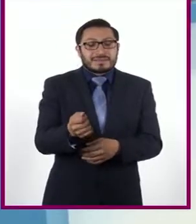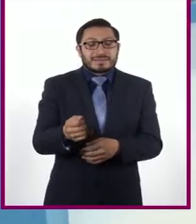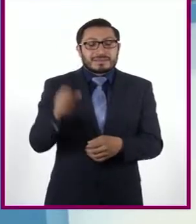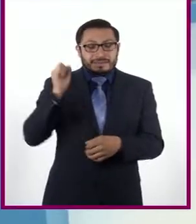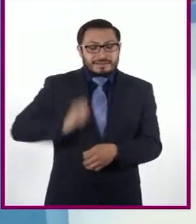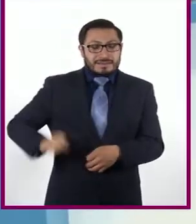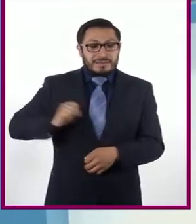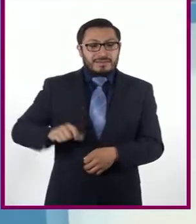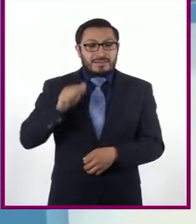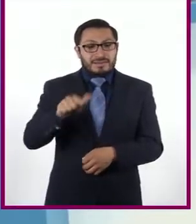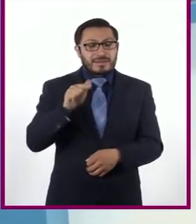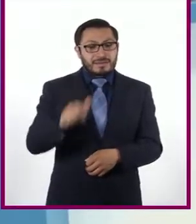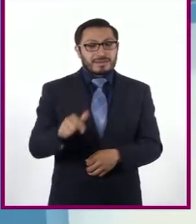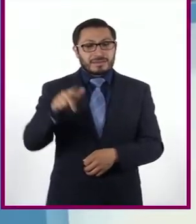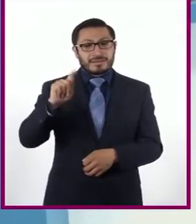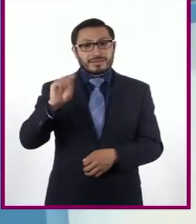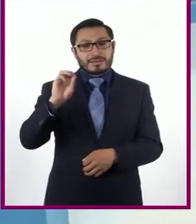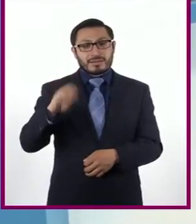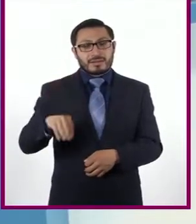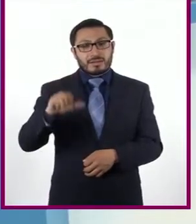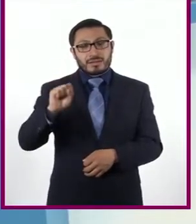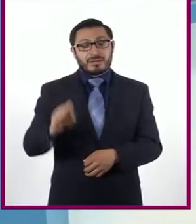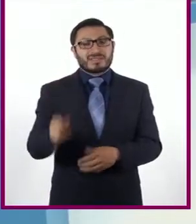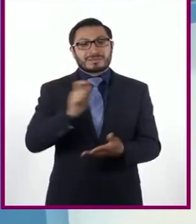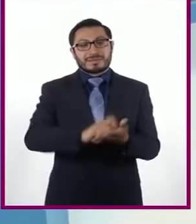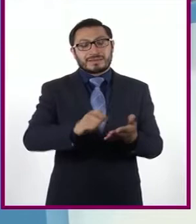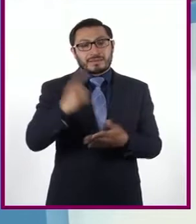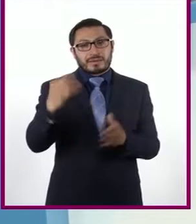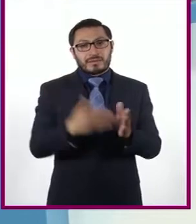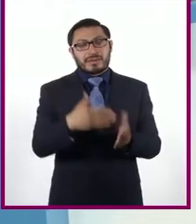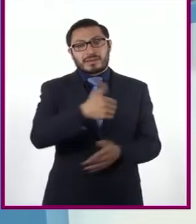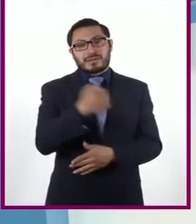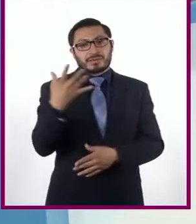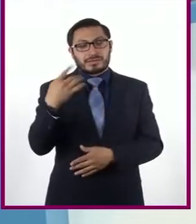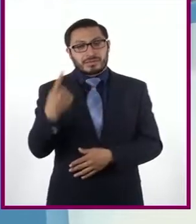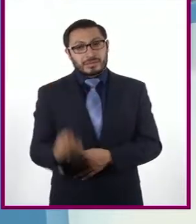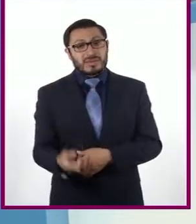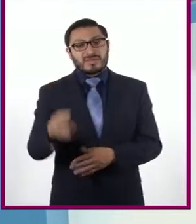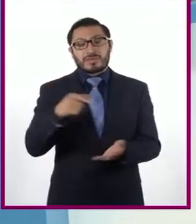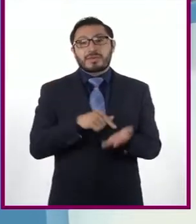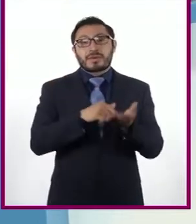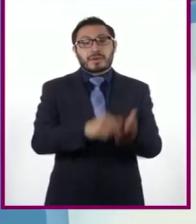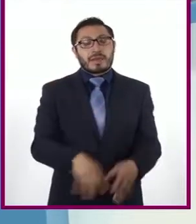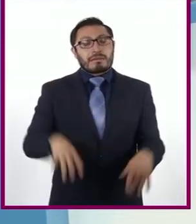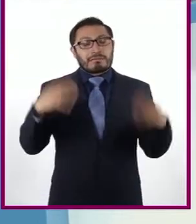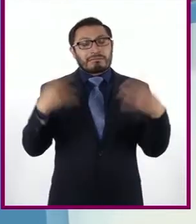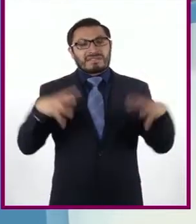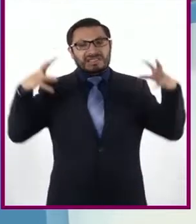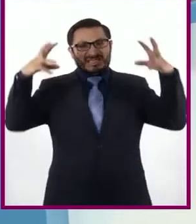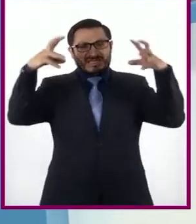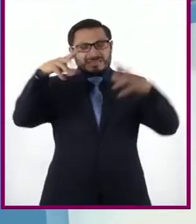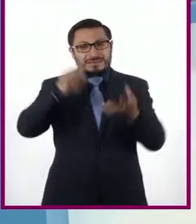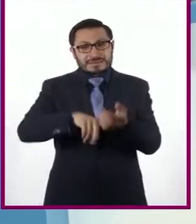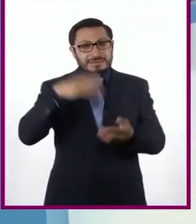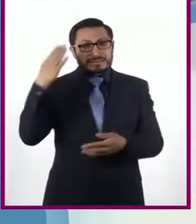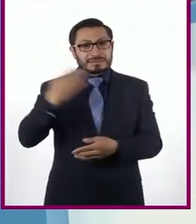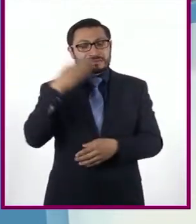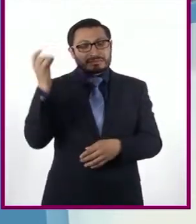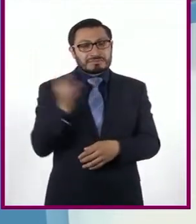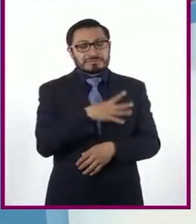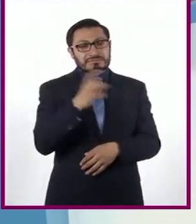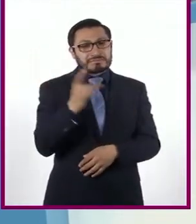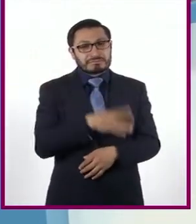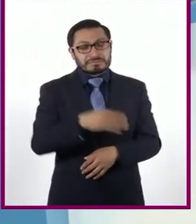Hobbes, escrita en 1651, donde hace referencia al monstruo bíblico más temido para explicar